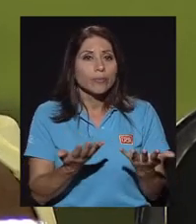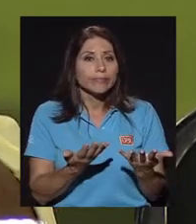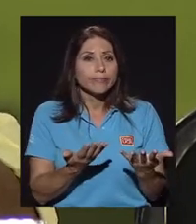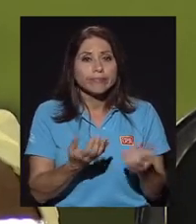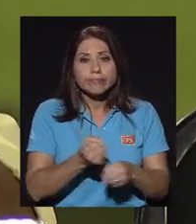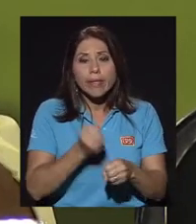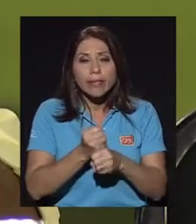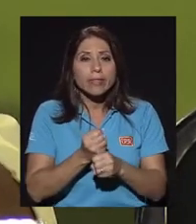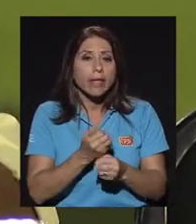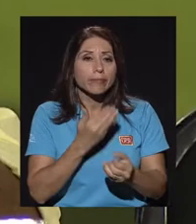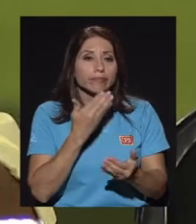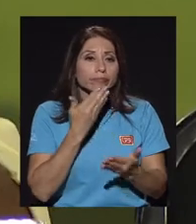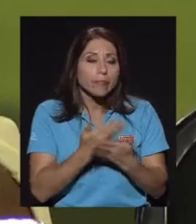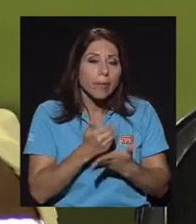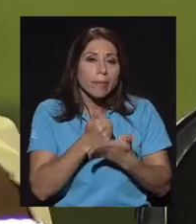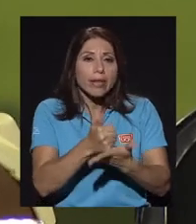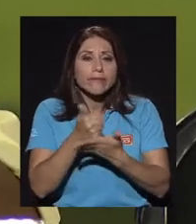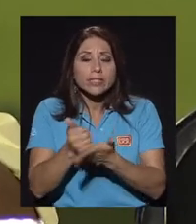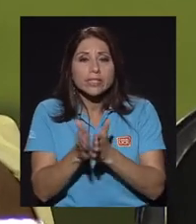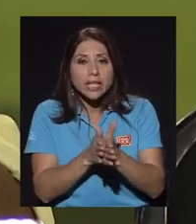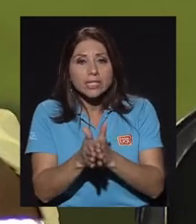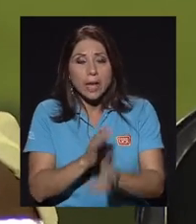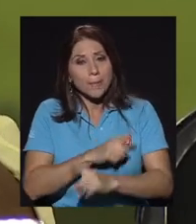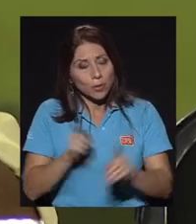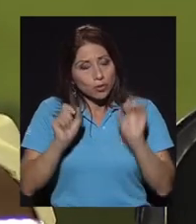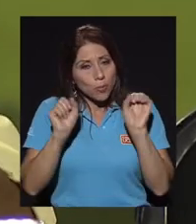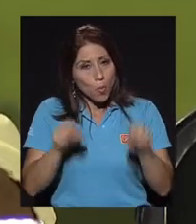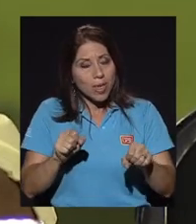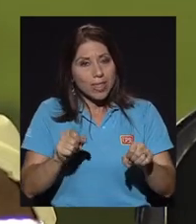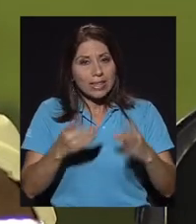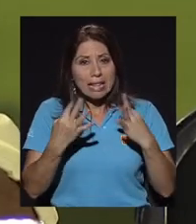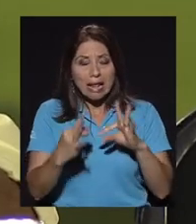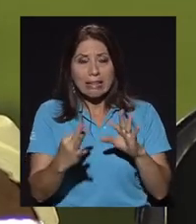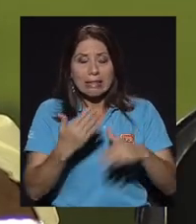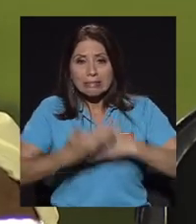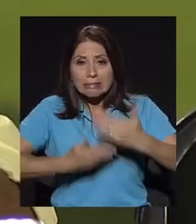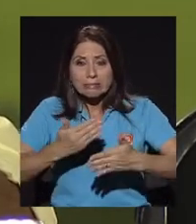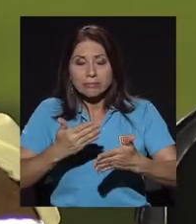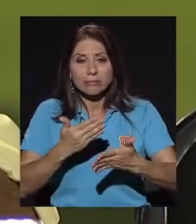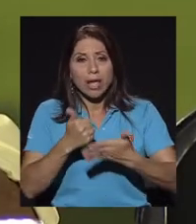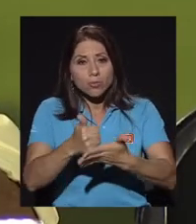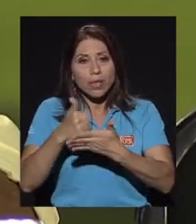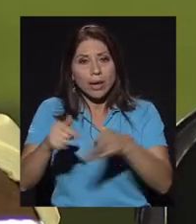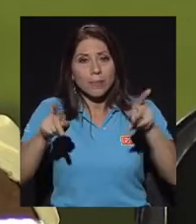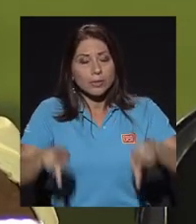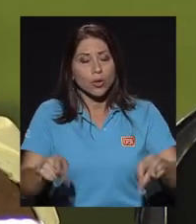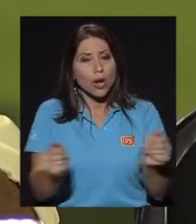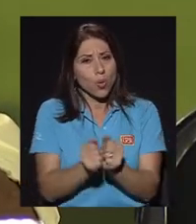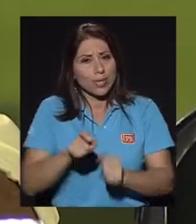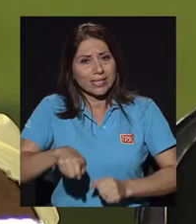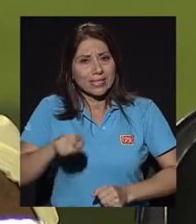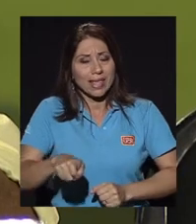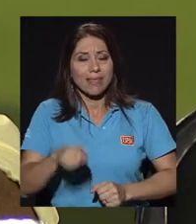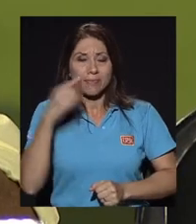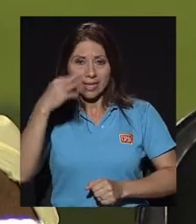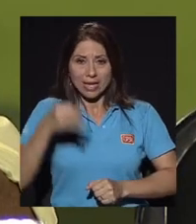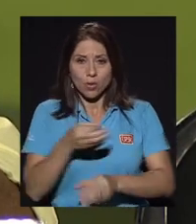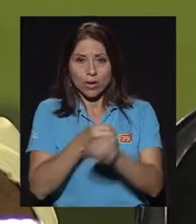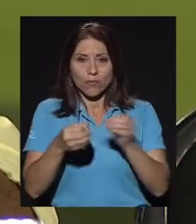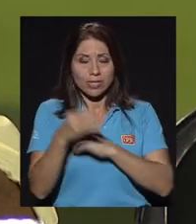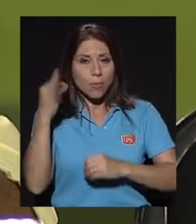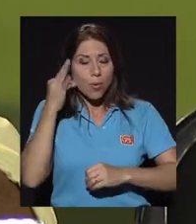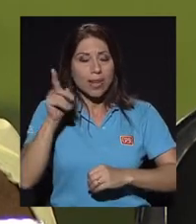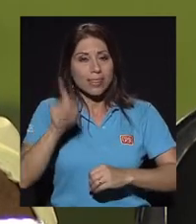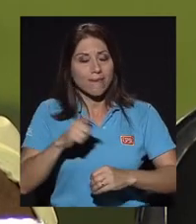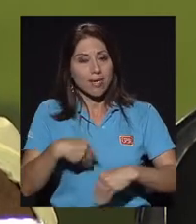beneficencia, pero sí se puede hacer gestión para ayudar a la gente con mucha necesidad. Creo que esta Oficina de la Mujer se debe fortalecer y